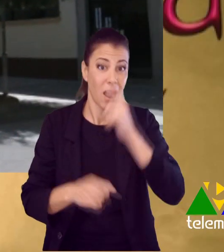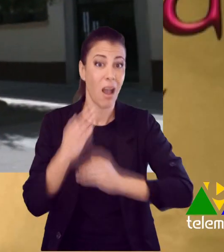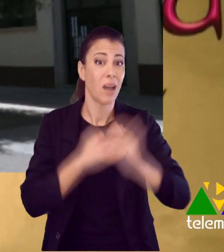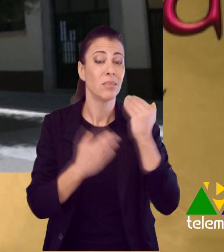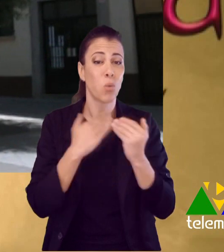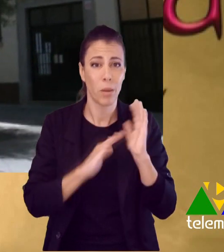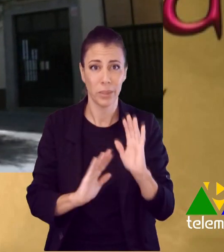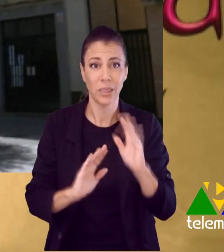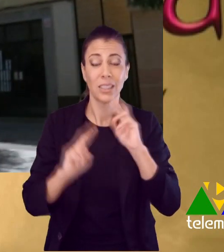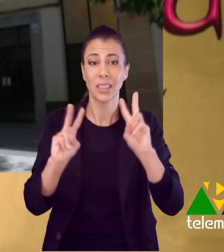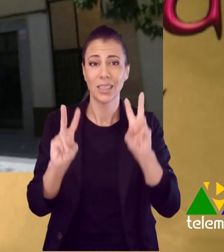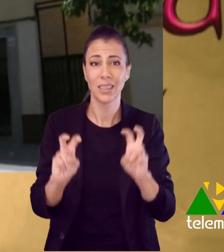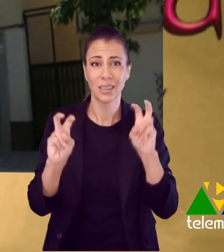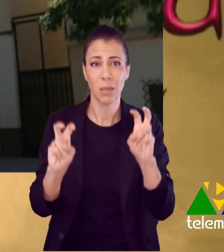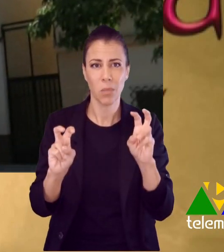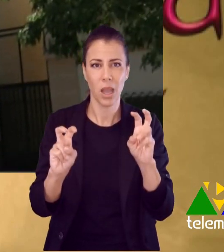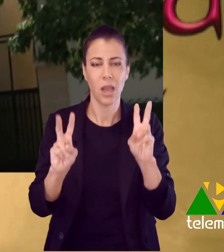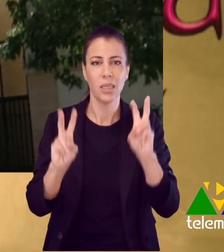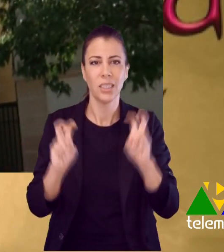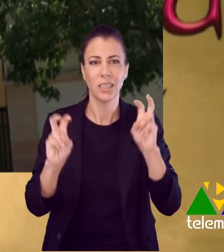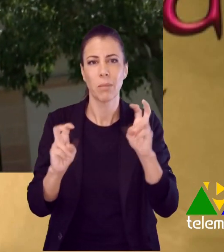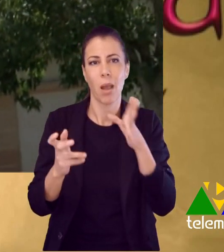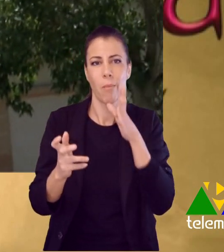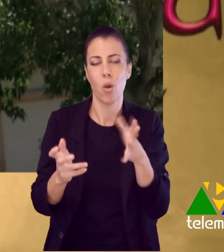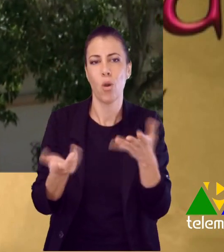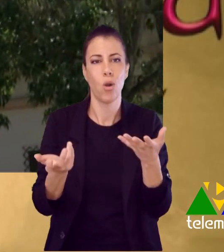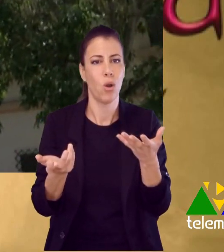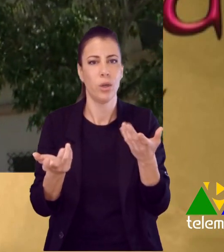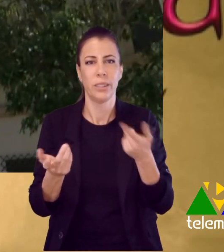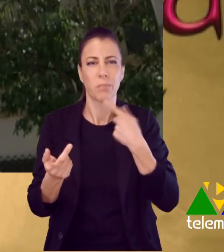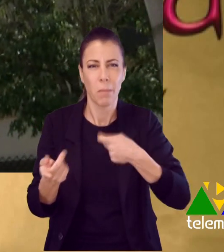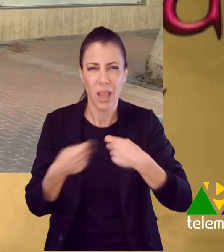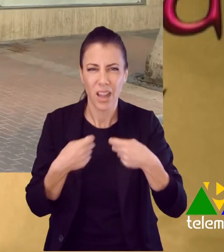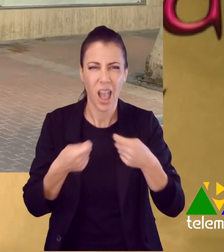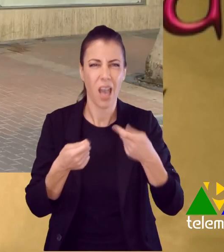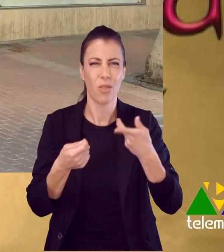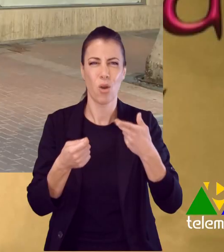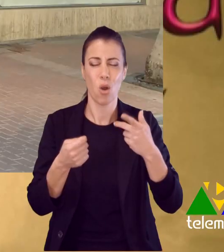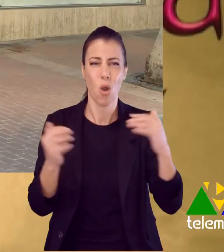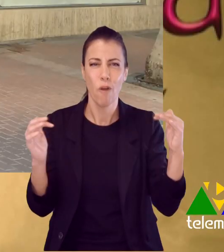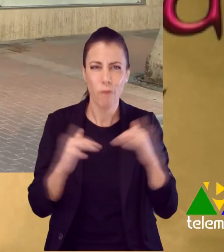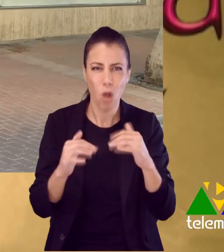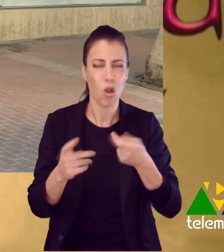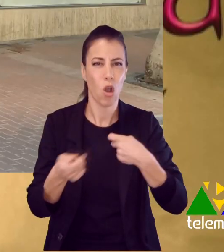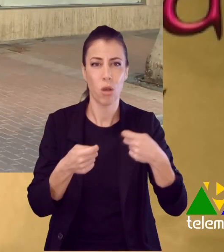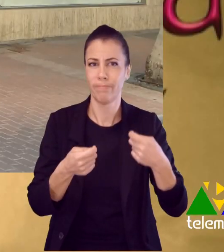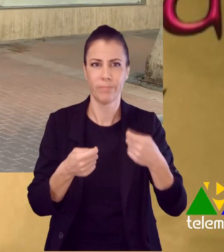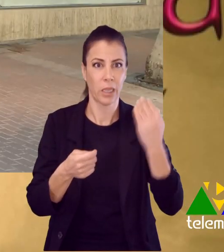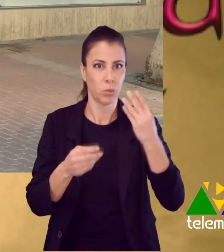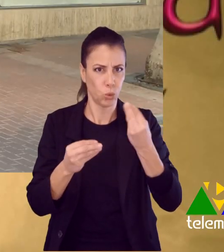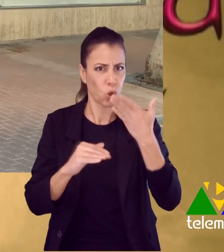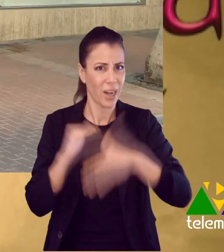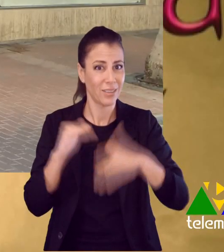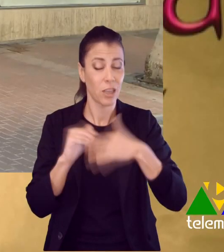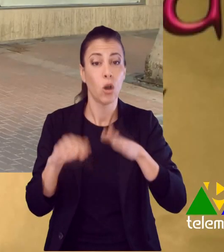Antiguamente el tema de los zoncos y de los mercados estaba muy restringido, ¿no? Cuando